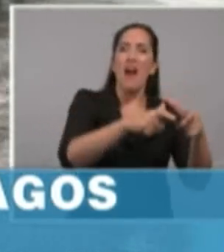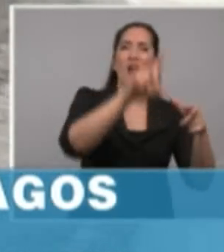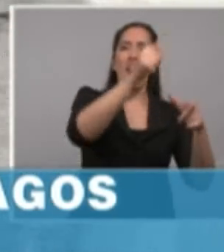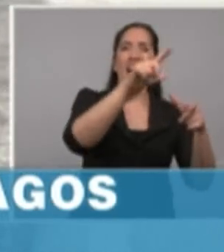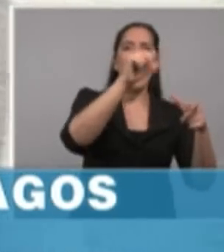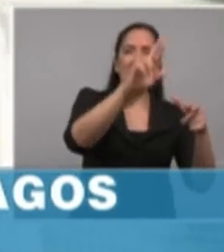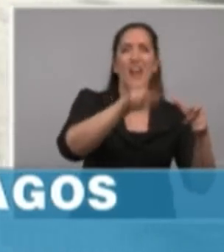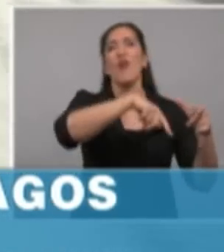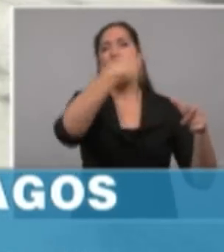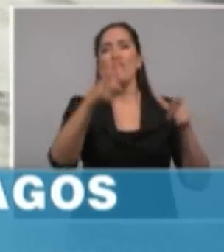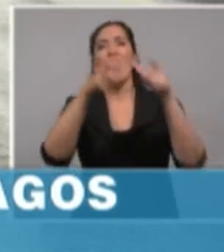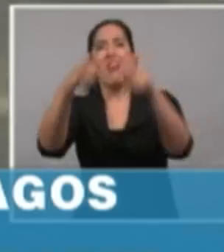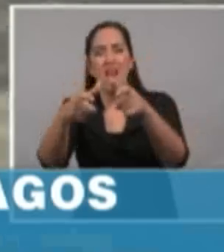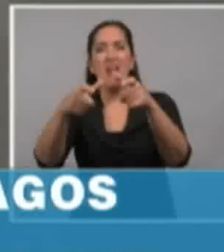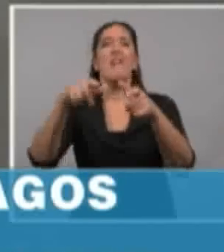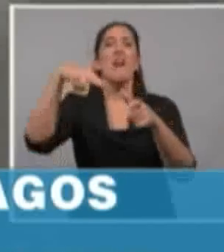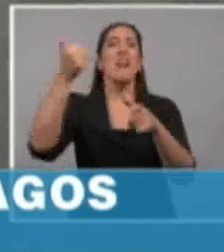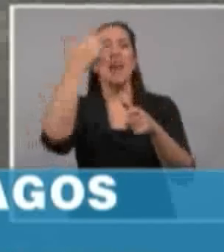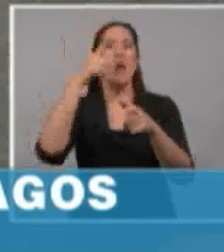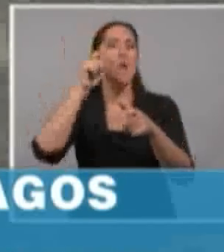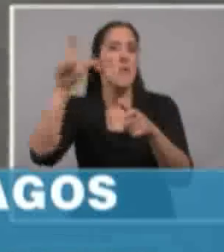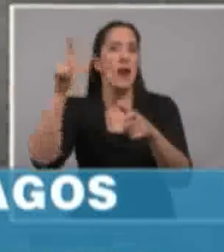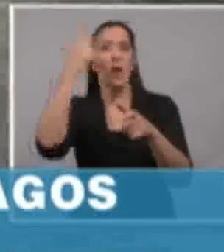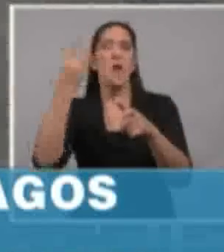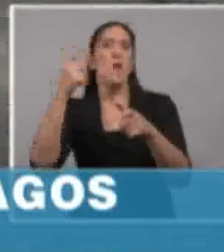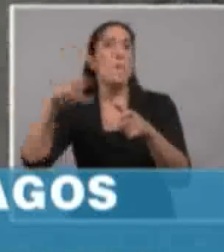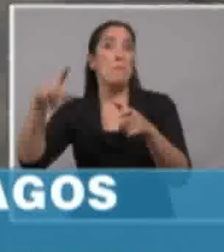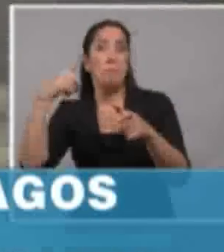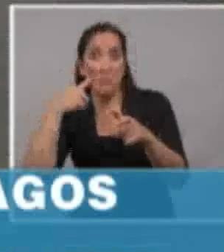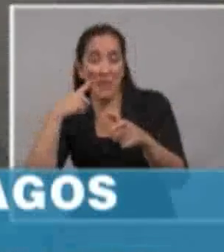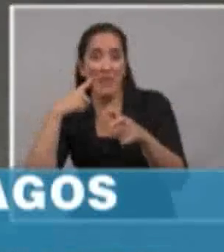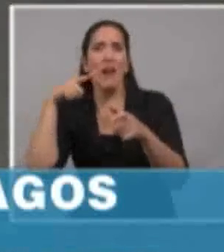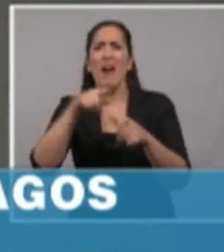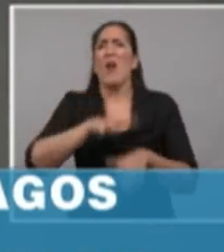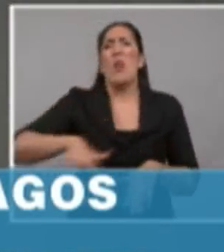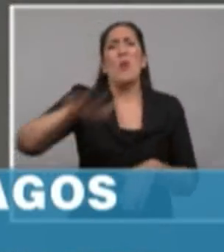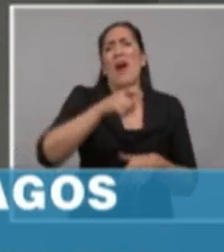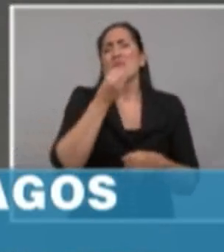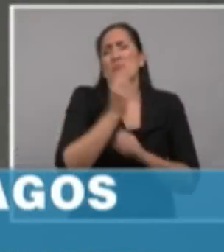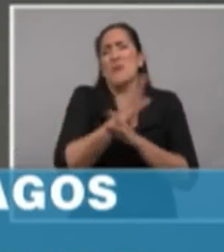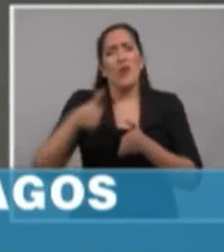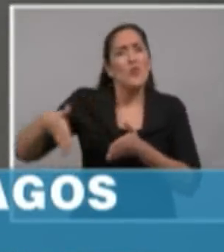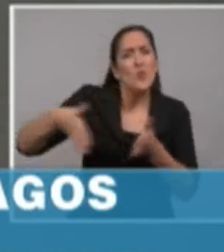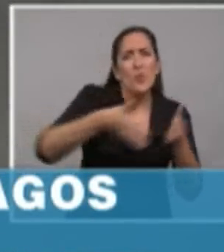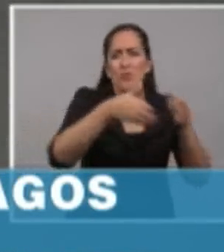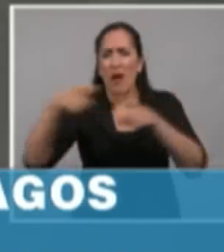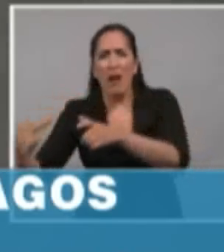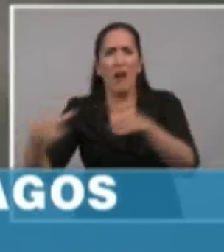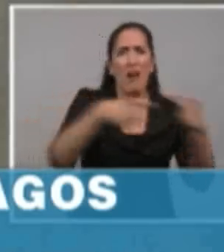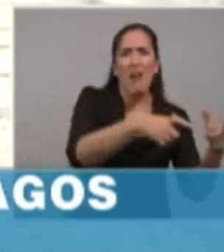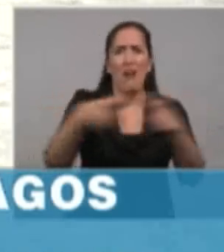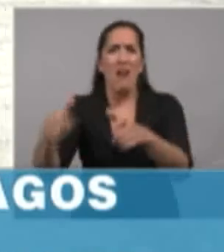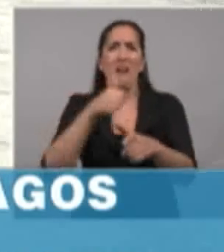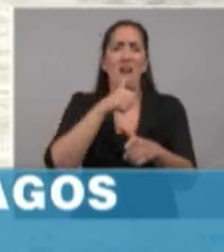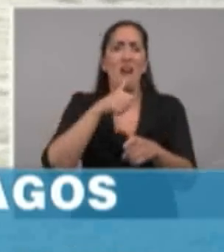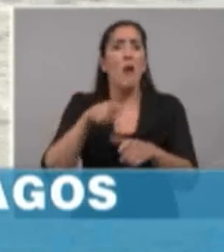Nahuel Huapi, entre los otros que están en el medio, constituyendo un lugar maravilloso. Hoy lo recorren diariamente